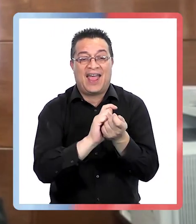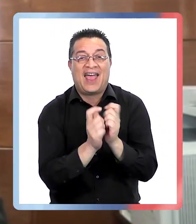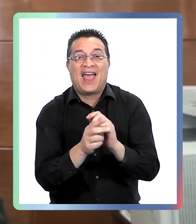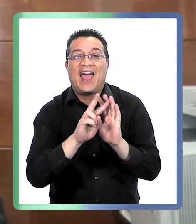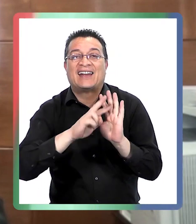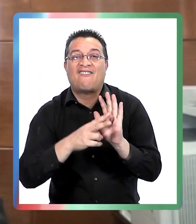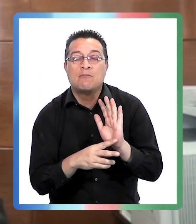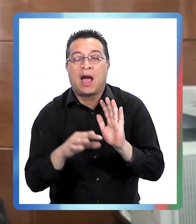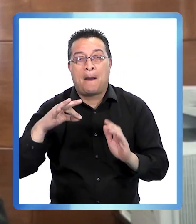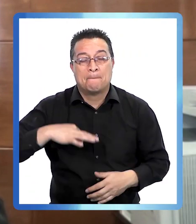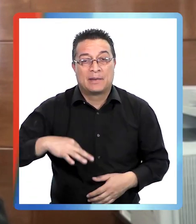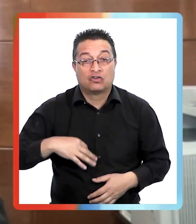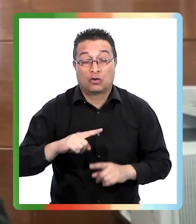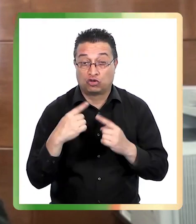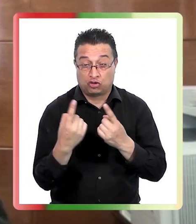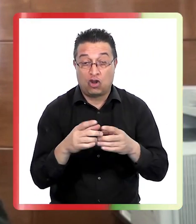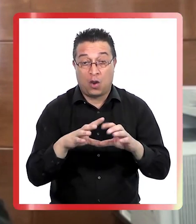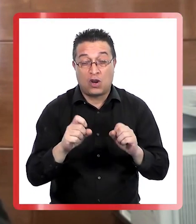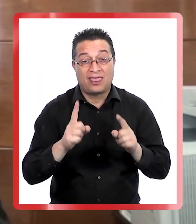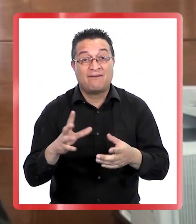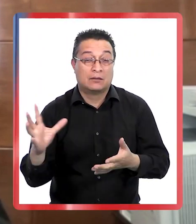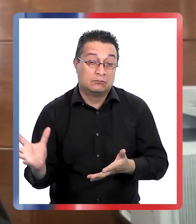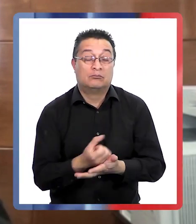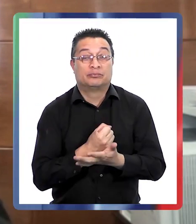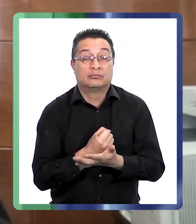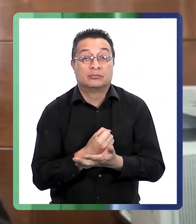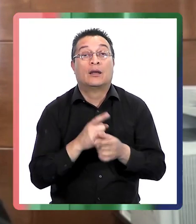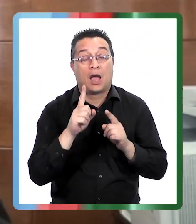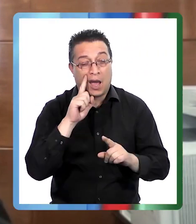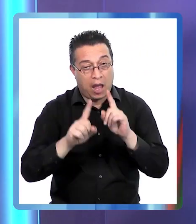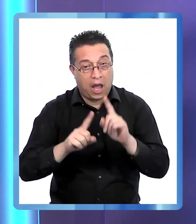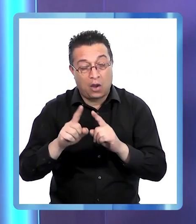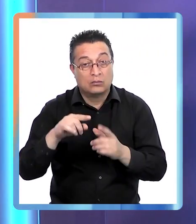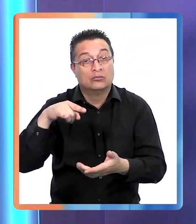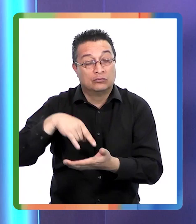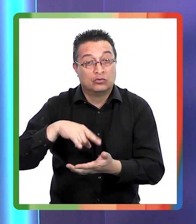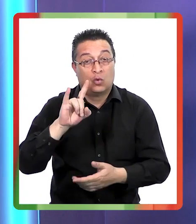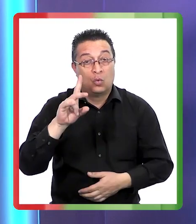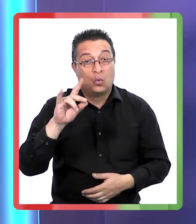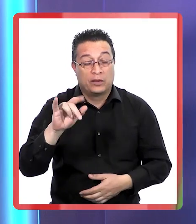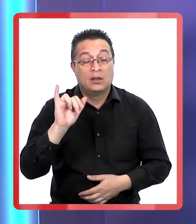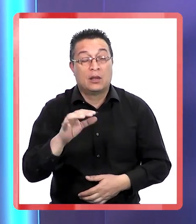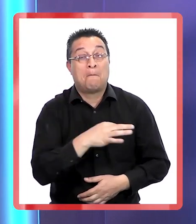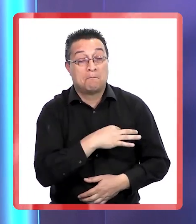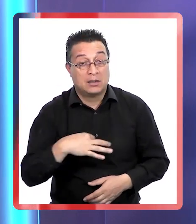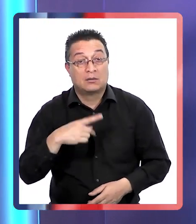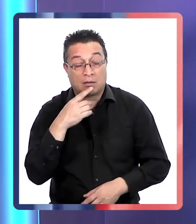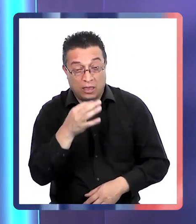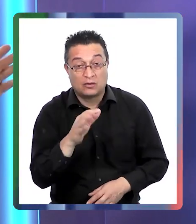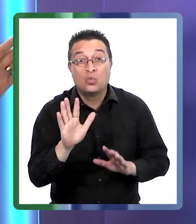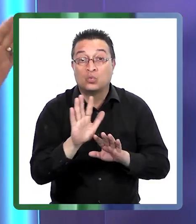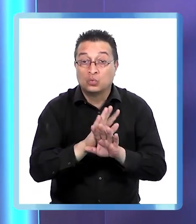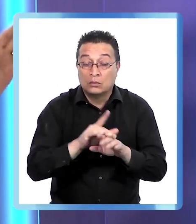las pensiones, que yo creo que es lo que sí estamos todos y todos de acuerdo en que hay que sacarla. Claro, pero Y hay estamos parlamentarios en la haciendo... UDI, particularmente ministra, que dicen, a